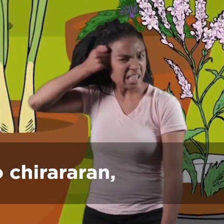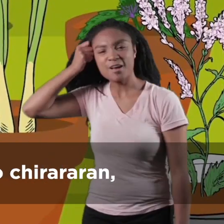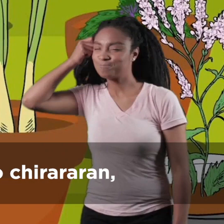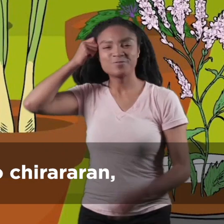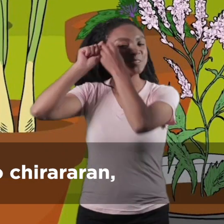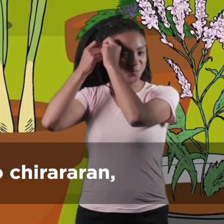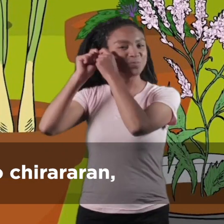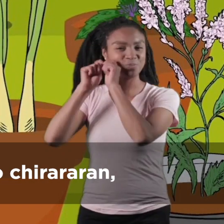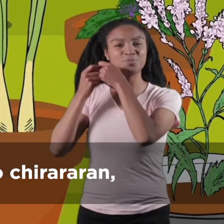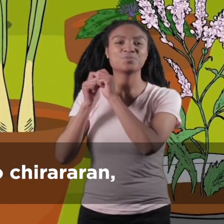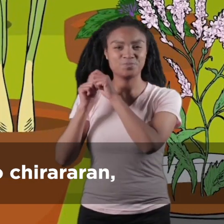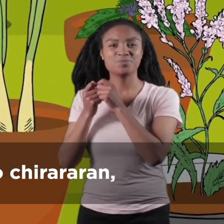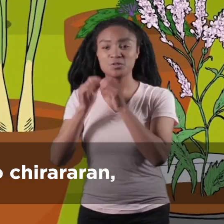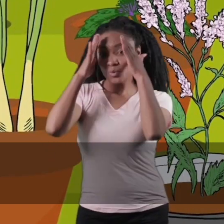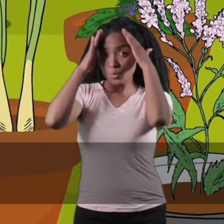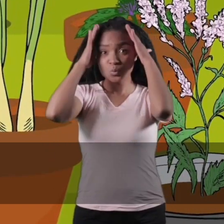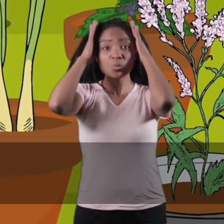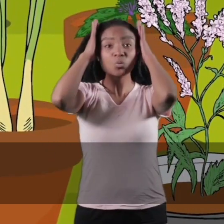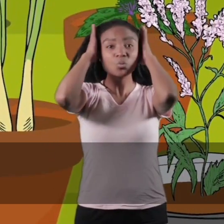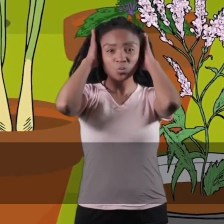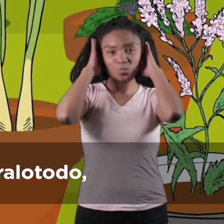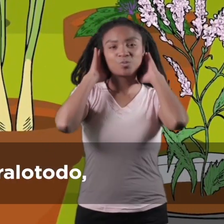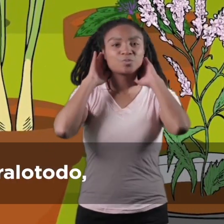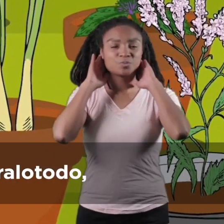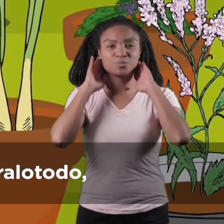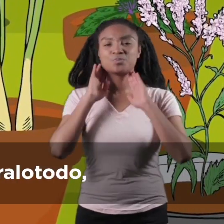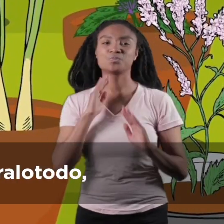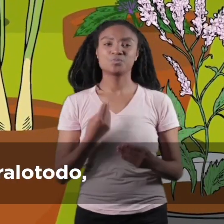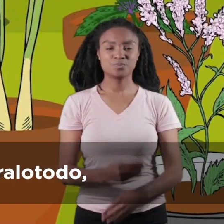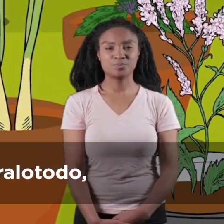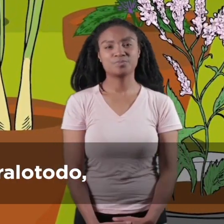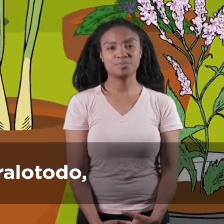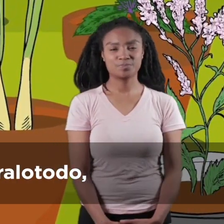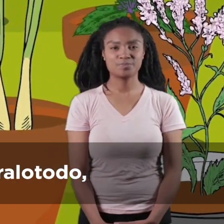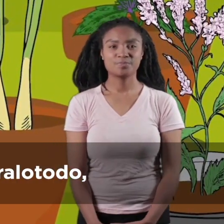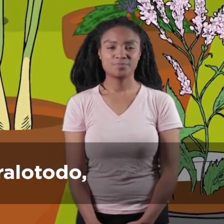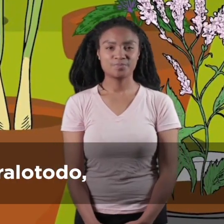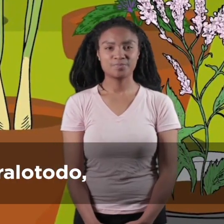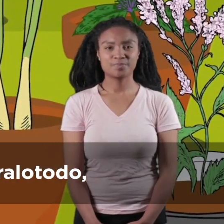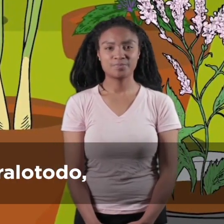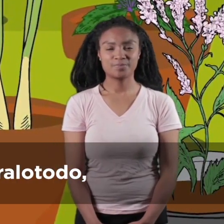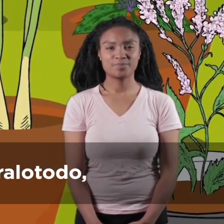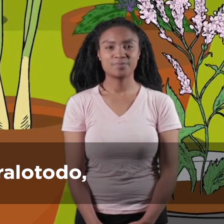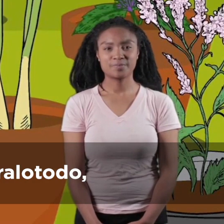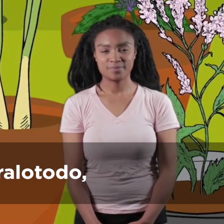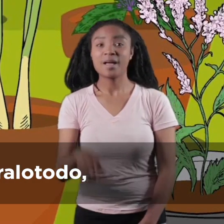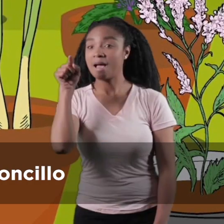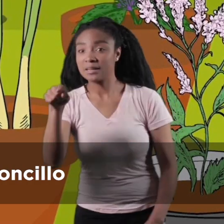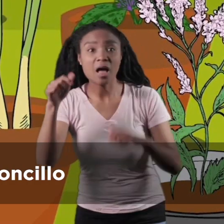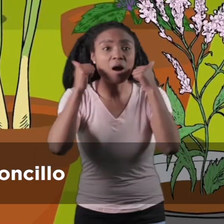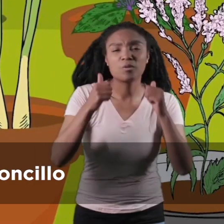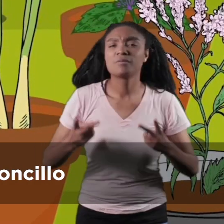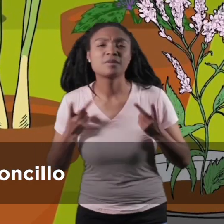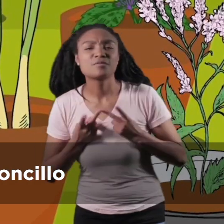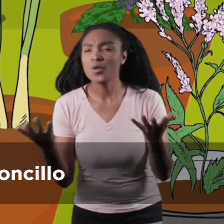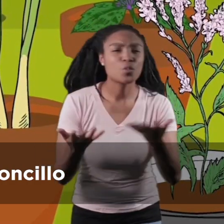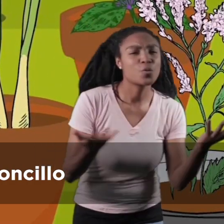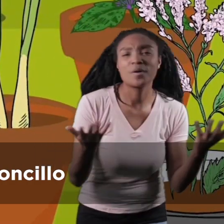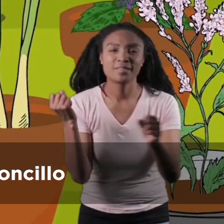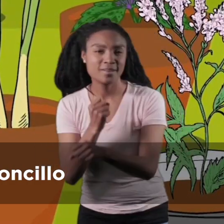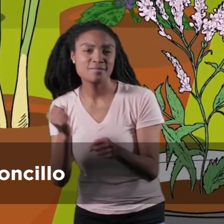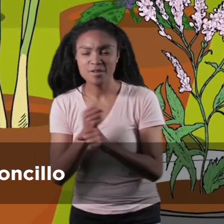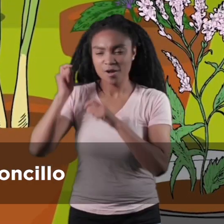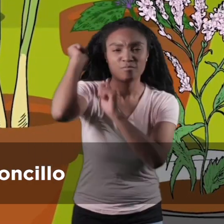hierbas naturales como chirarán, el polio, la hierbabuena, la ruda, el curalotodo, la congona,